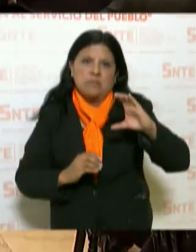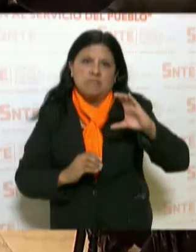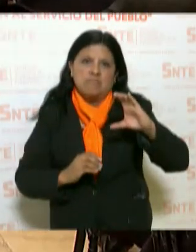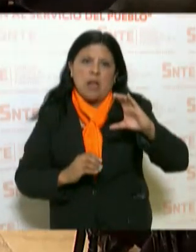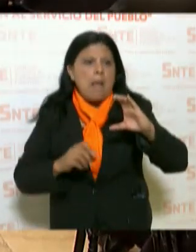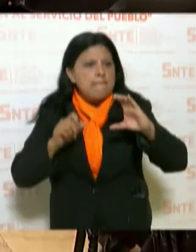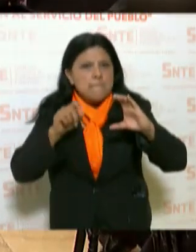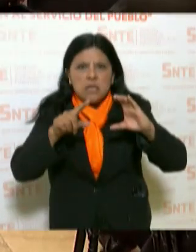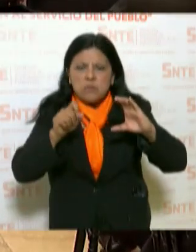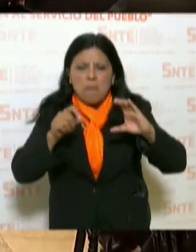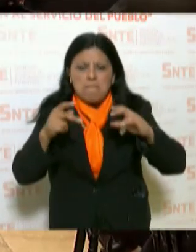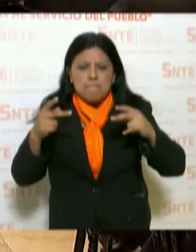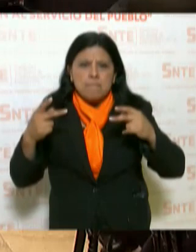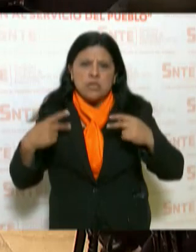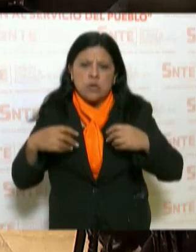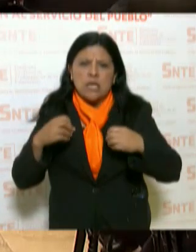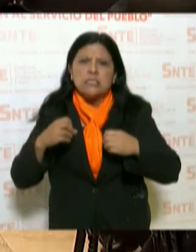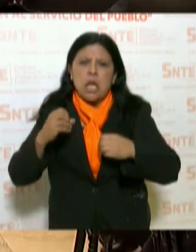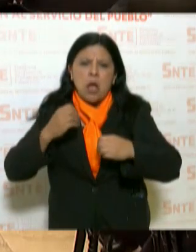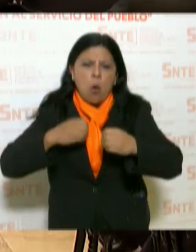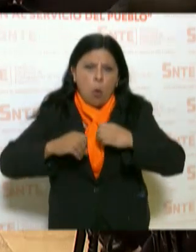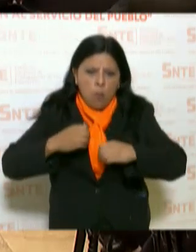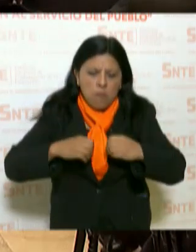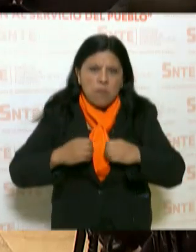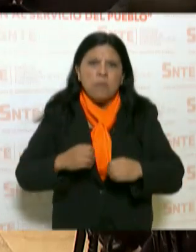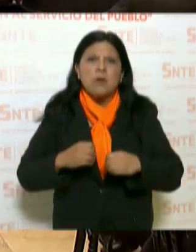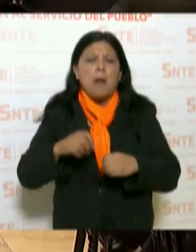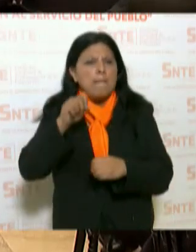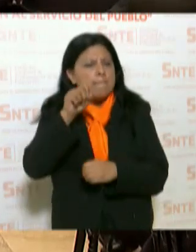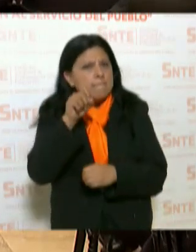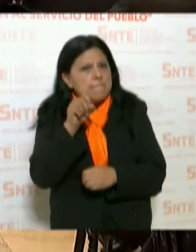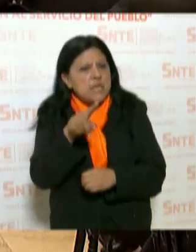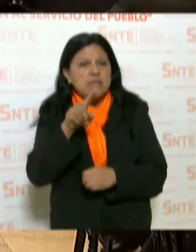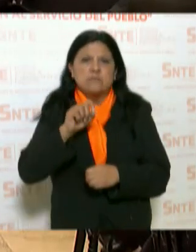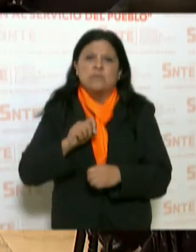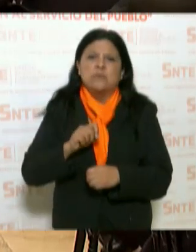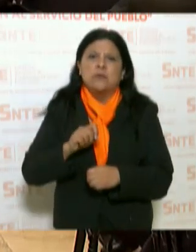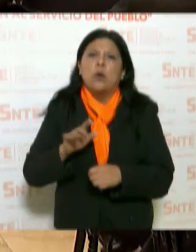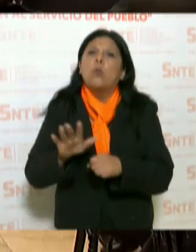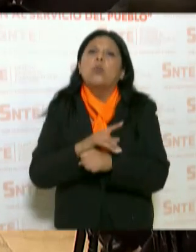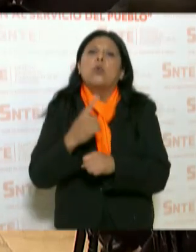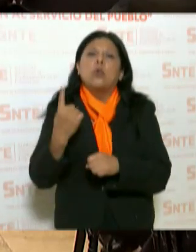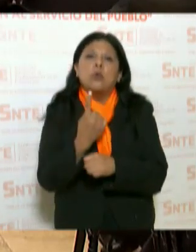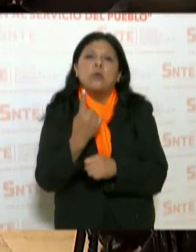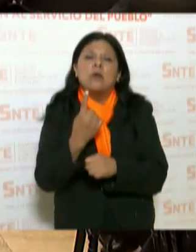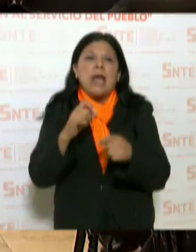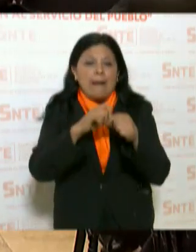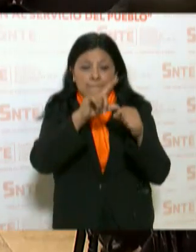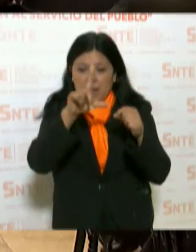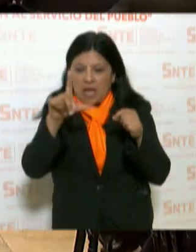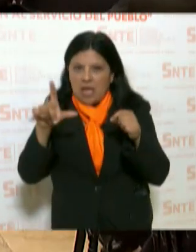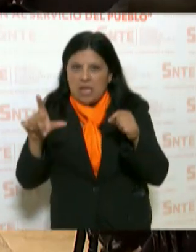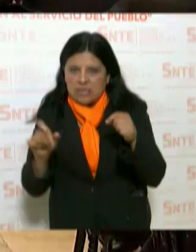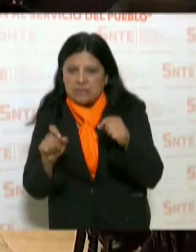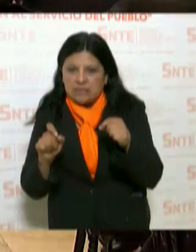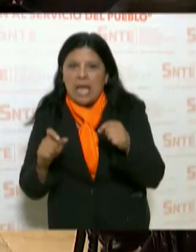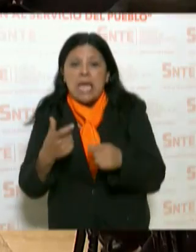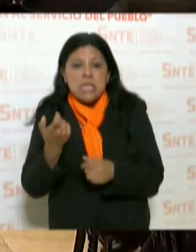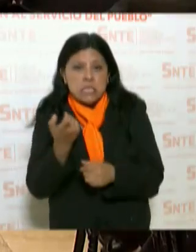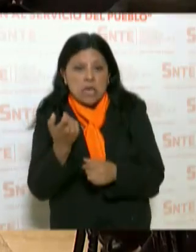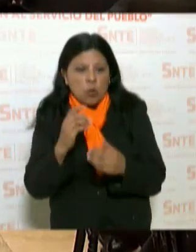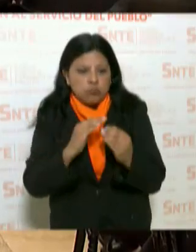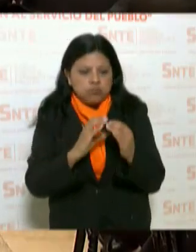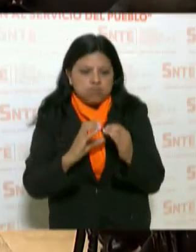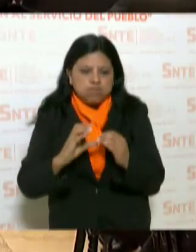también, por la misma circunstancia de crecimiento económico. Y tenemos